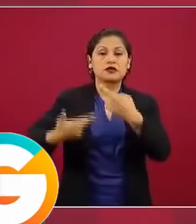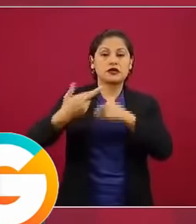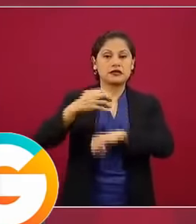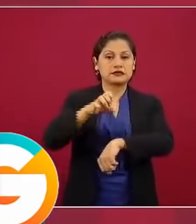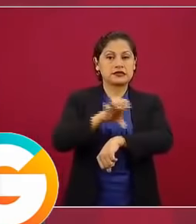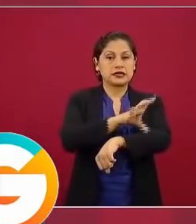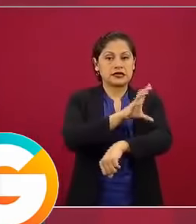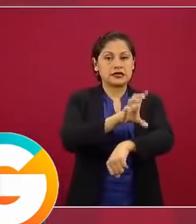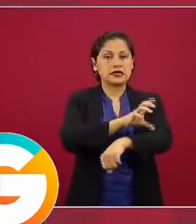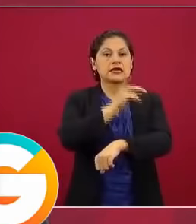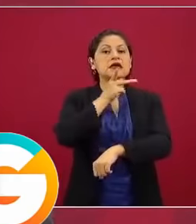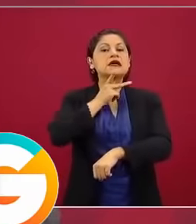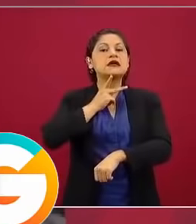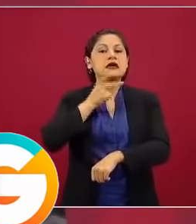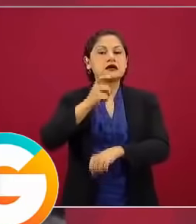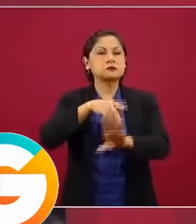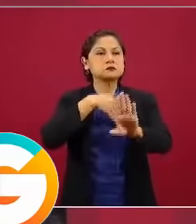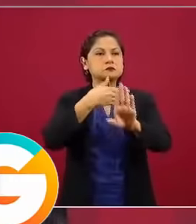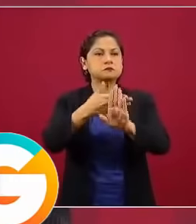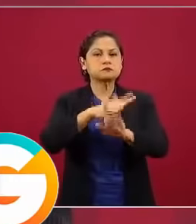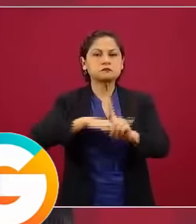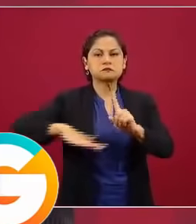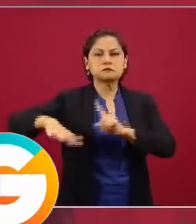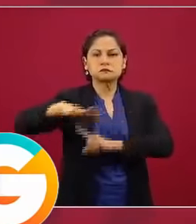para contaminar.